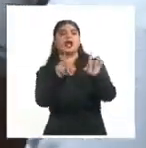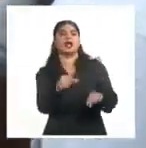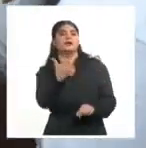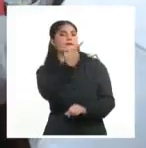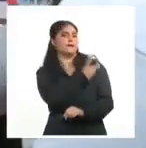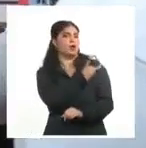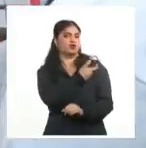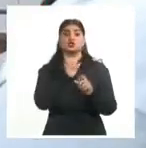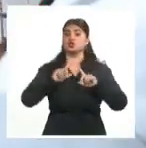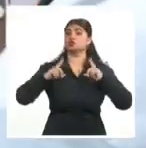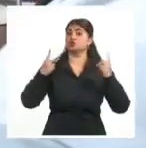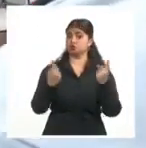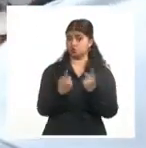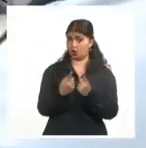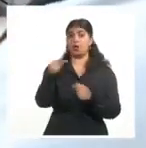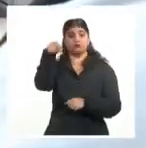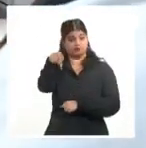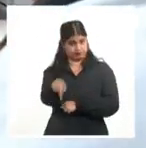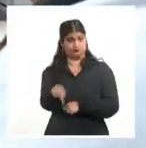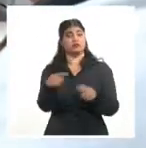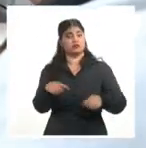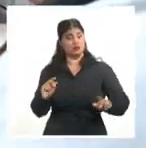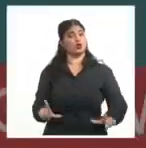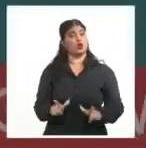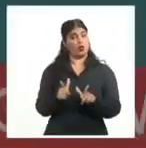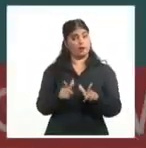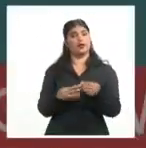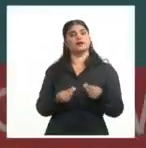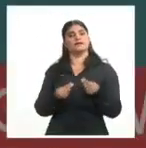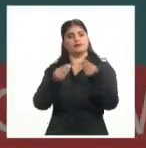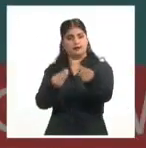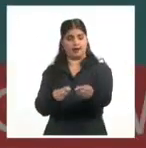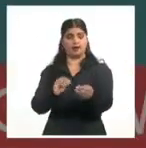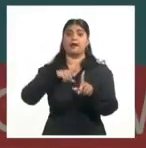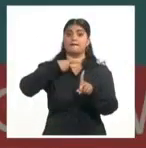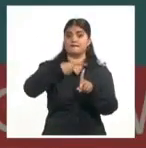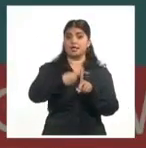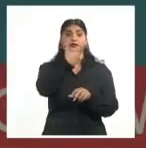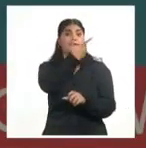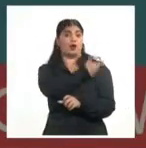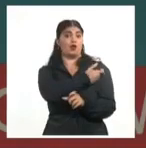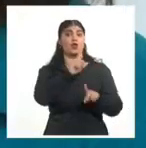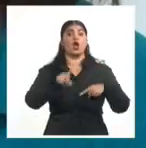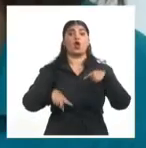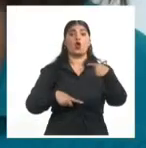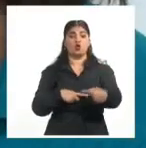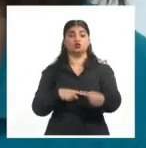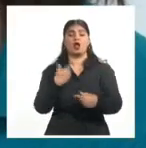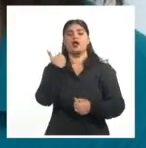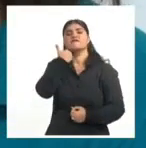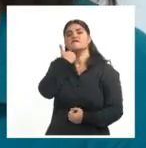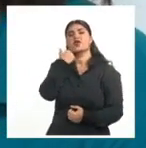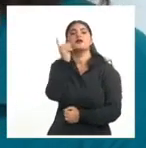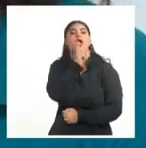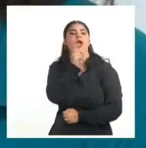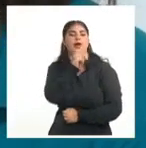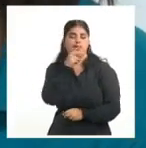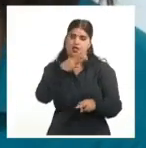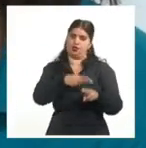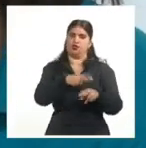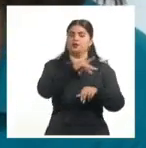todas las vacunas actualizadas, y presentar también la vacuna contra la fiebre amarilla. En estos momentos,